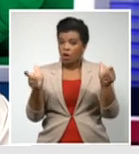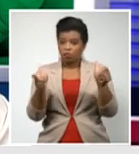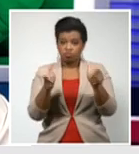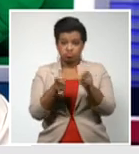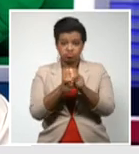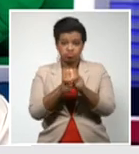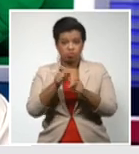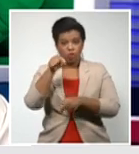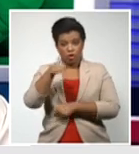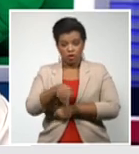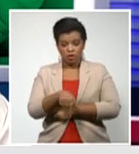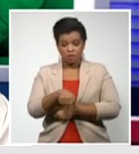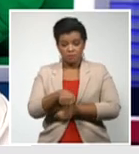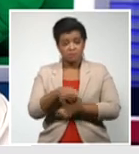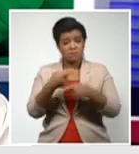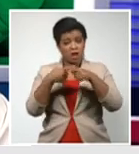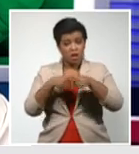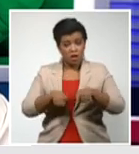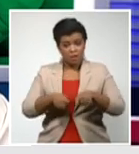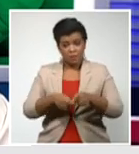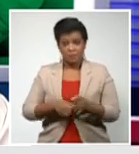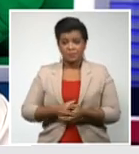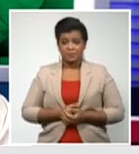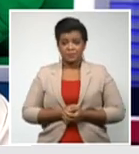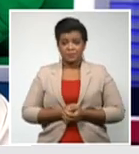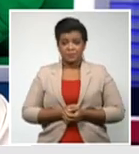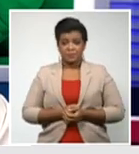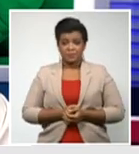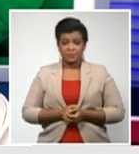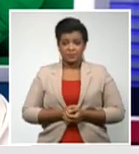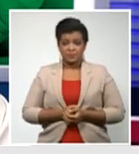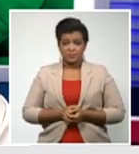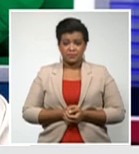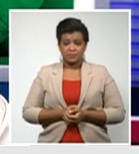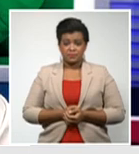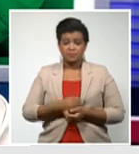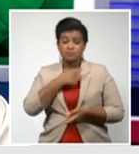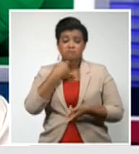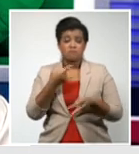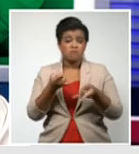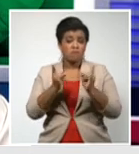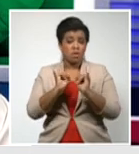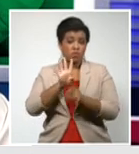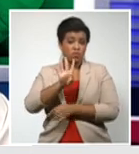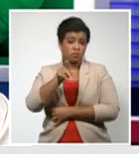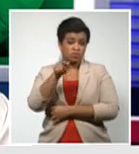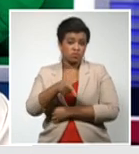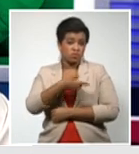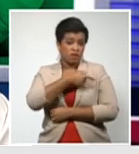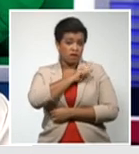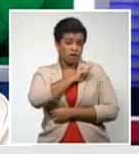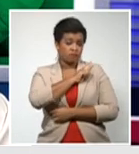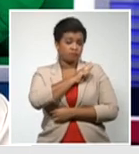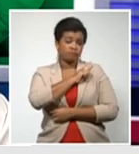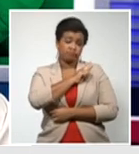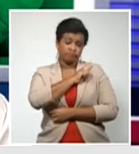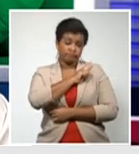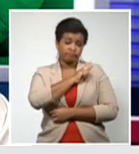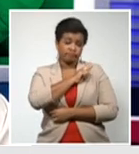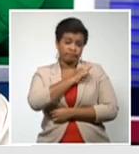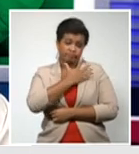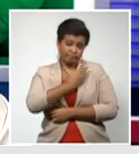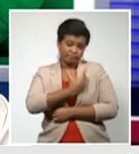de hoy. De todas formas, realmente el fallecimiento de 4 personas ayer es